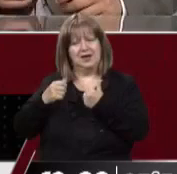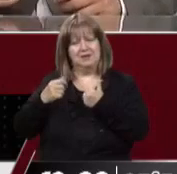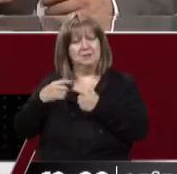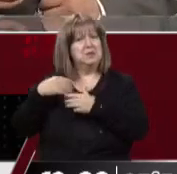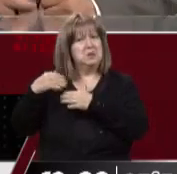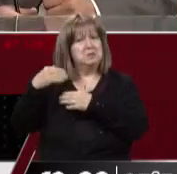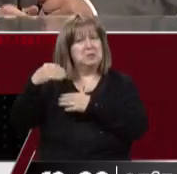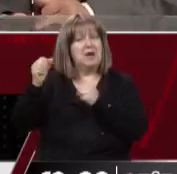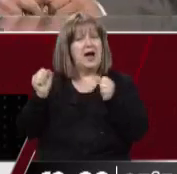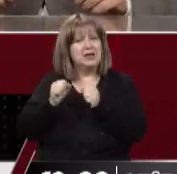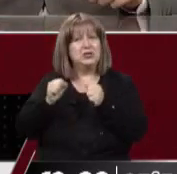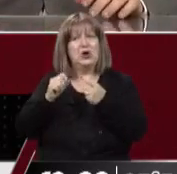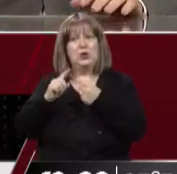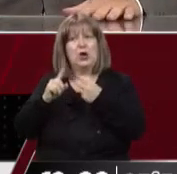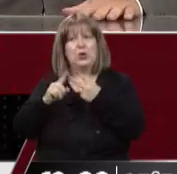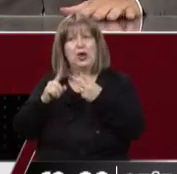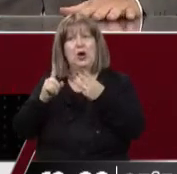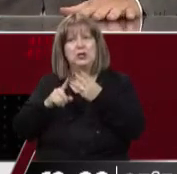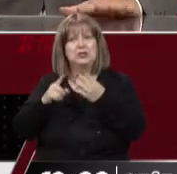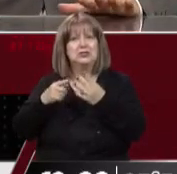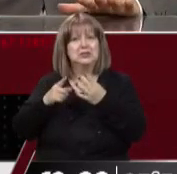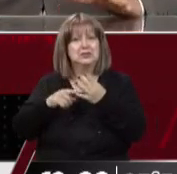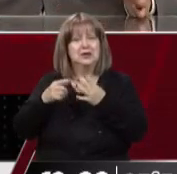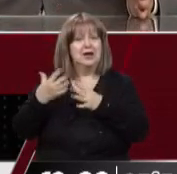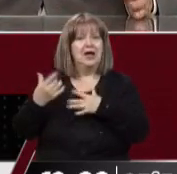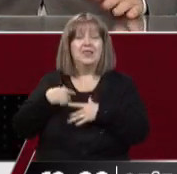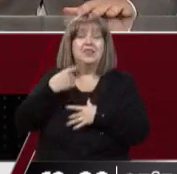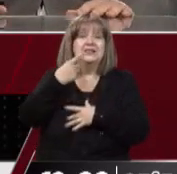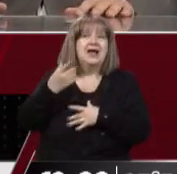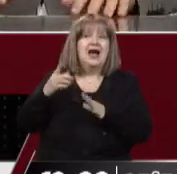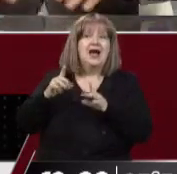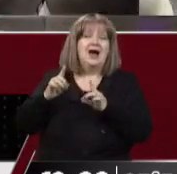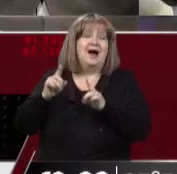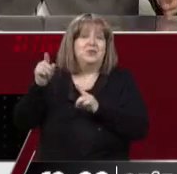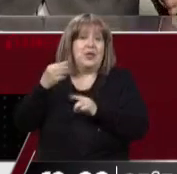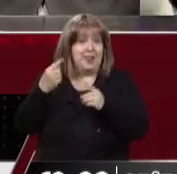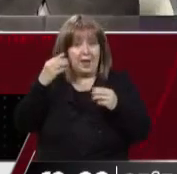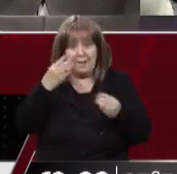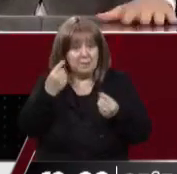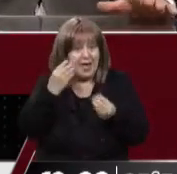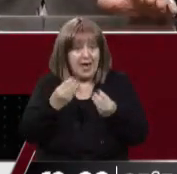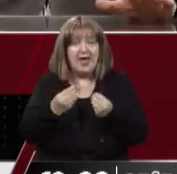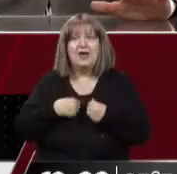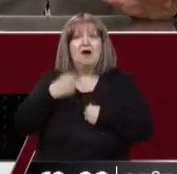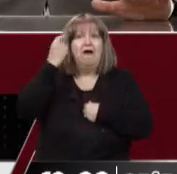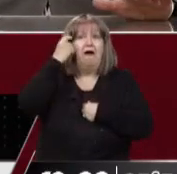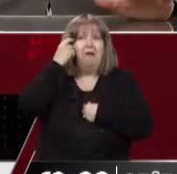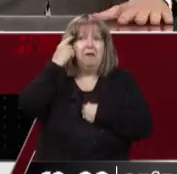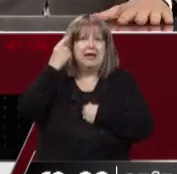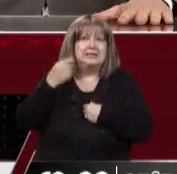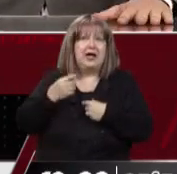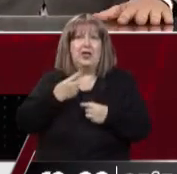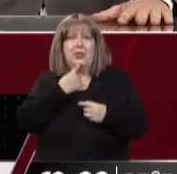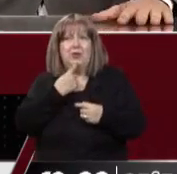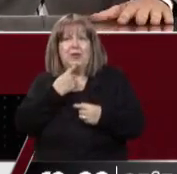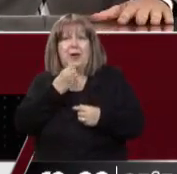¿Cuál fue la parte más difícil, Lucas? ¿Cuál es la parte en la que dijeron, che, capaz que nos equivocábamos, hicimos un mal diagnóstico y no tendríamos que haber encarado